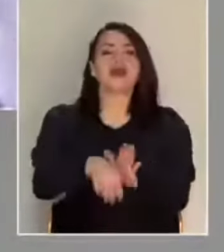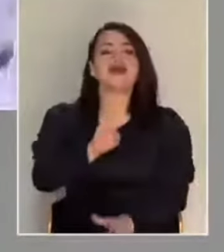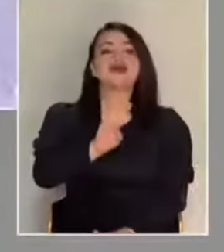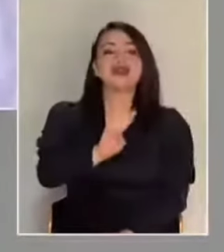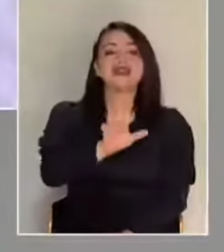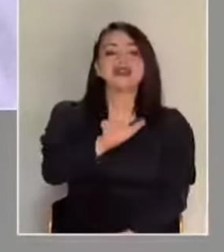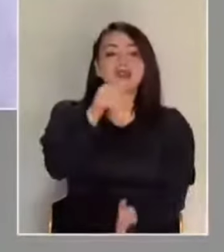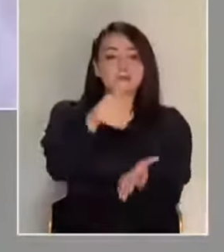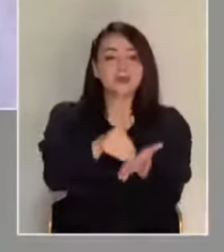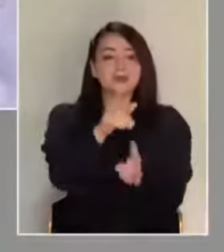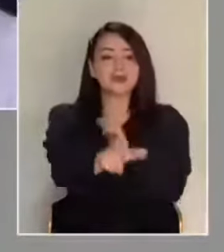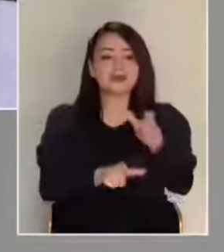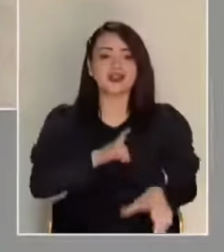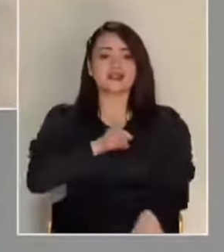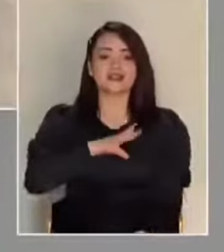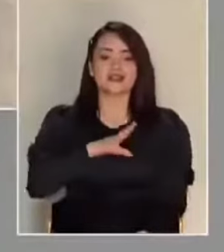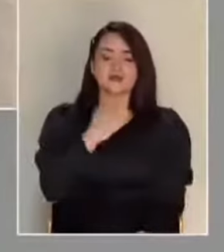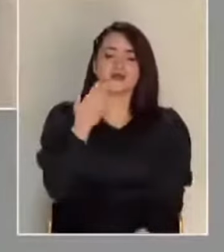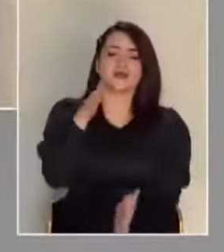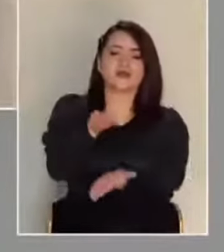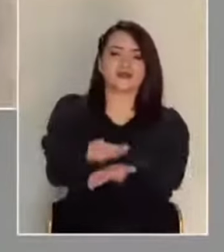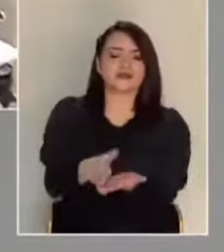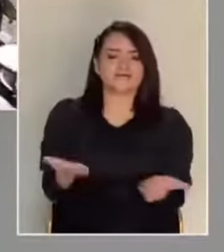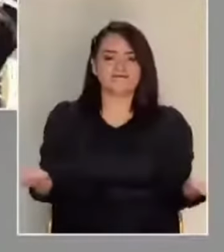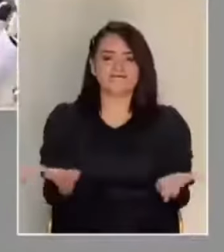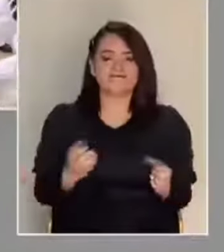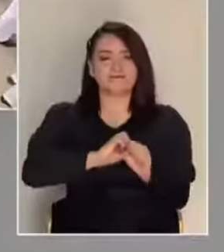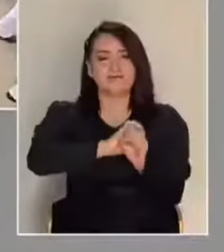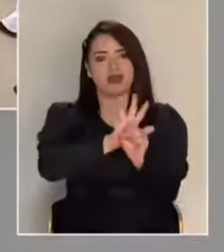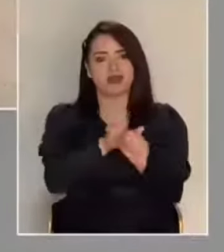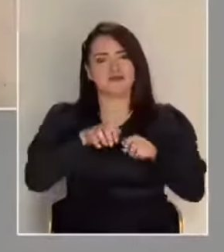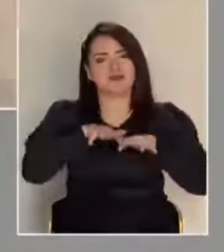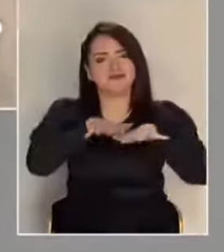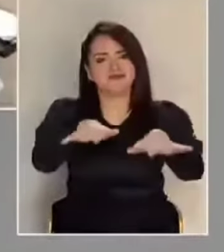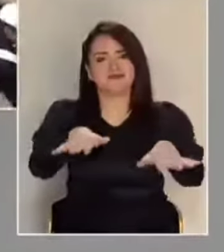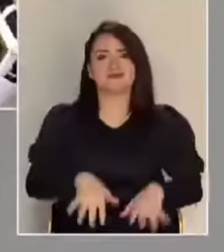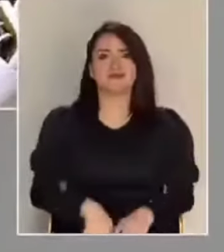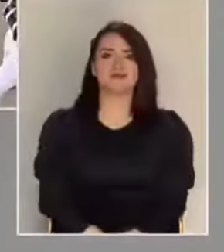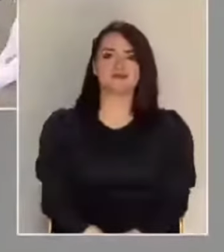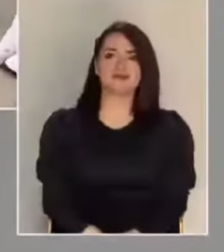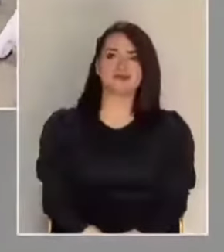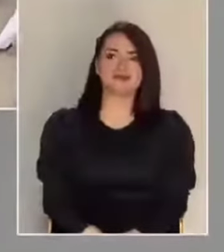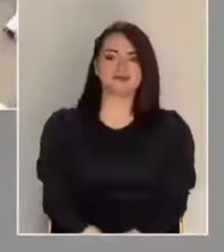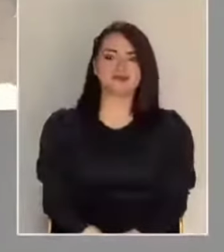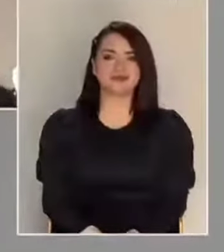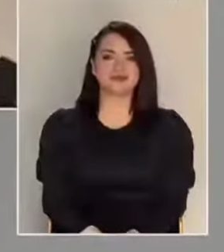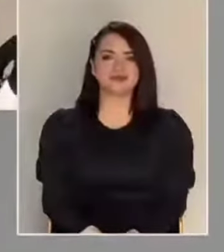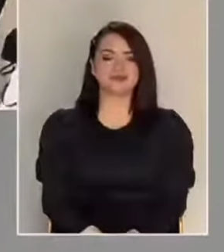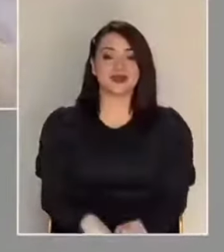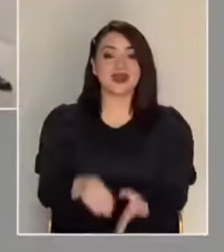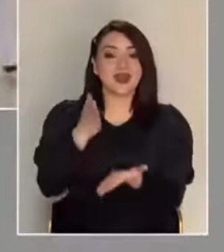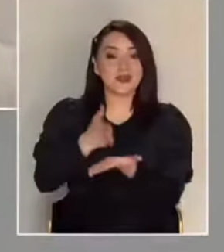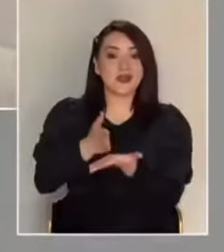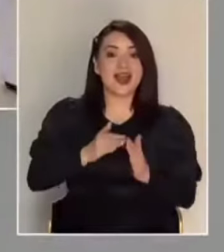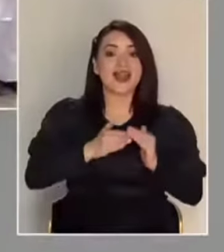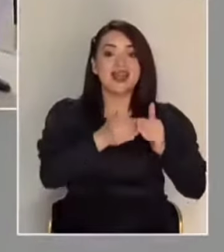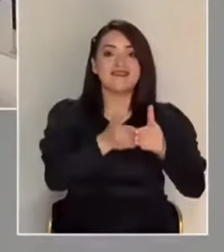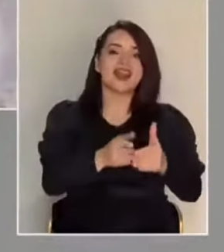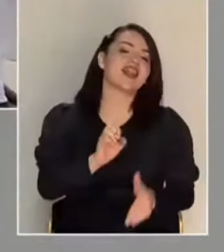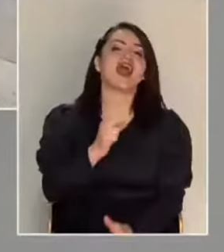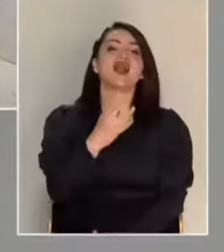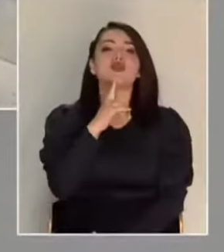37.000 compatriotas que perdieron la vida a causa de la pandemia. Escuela Naval Arturo